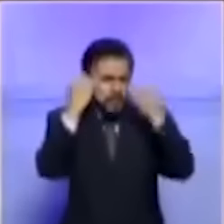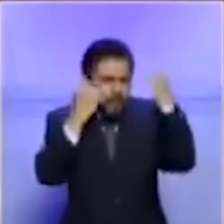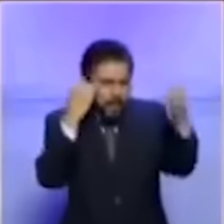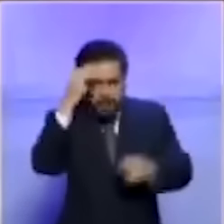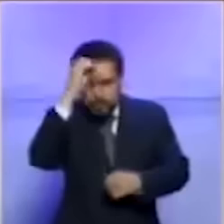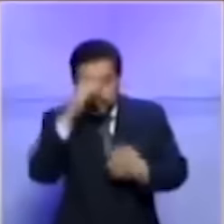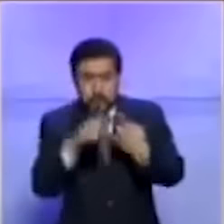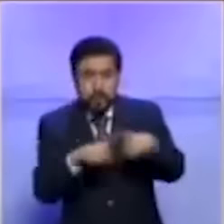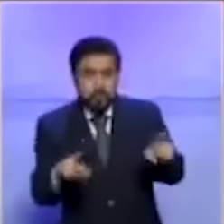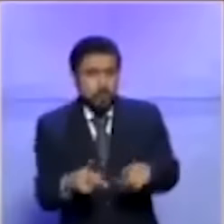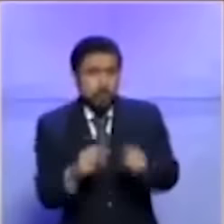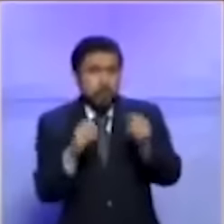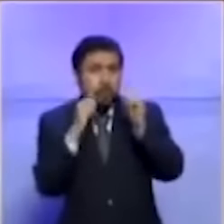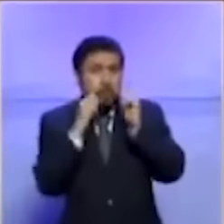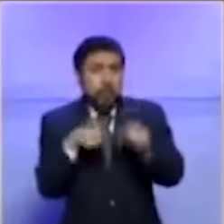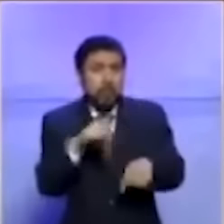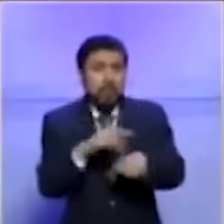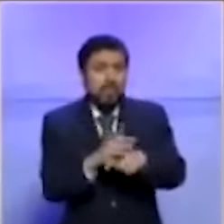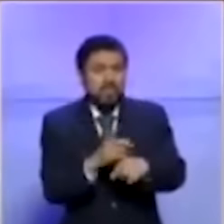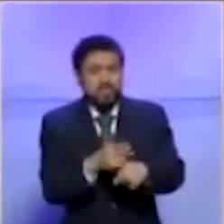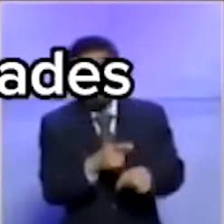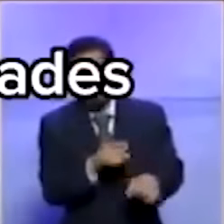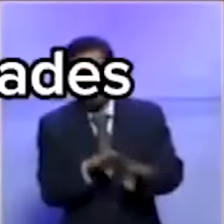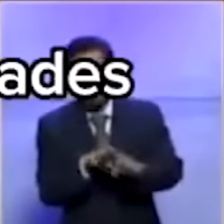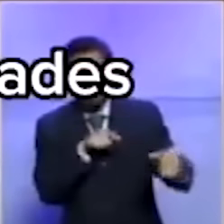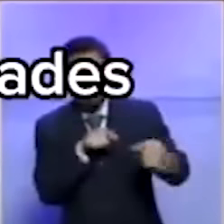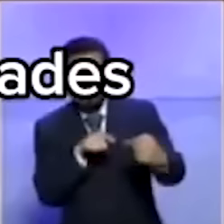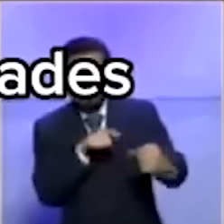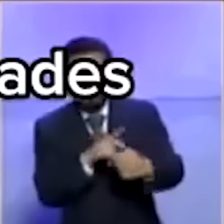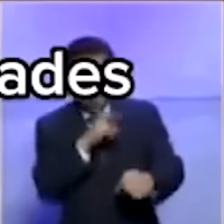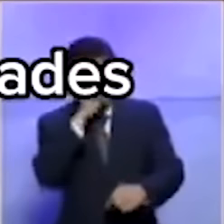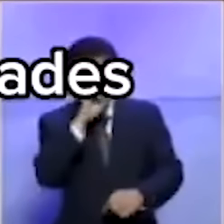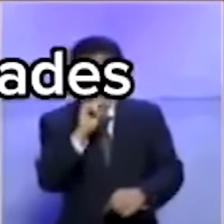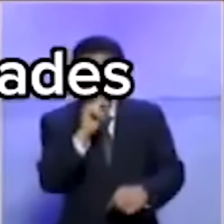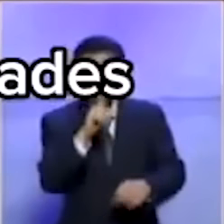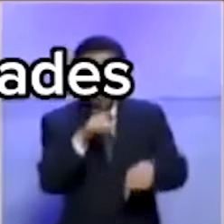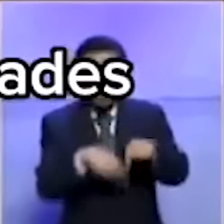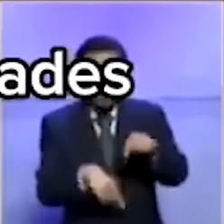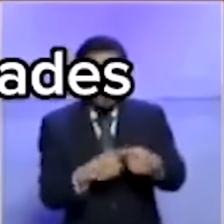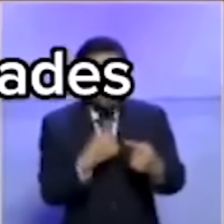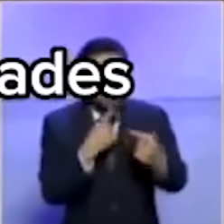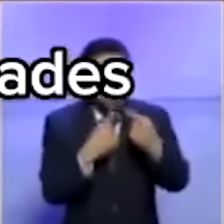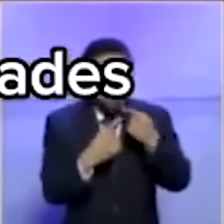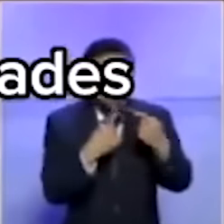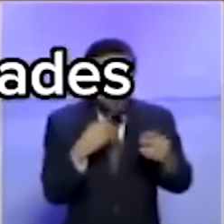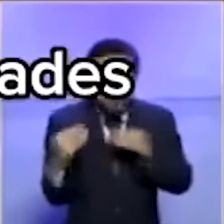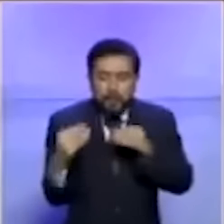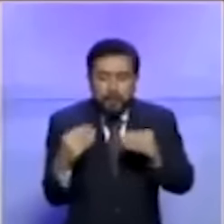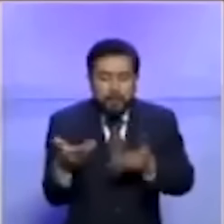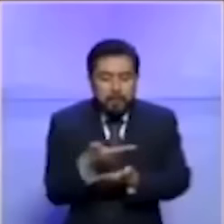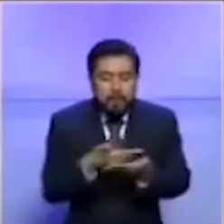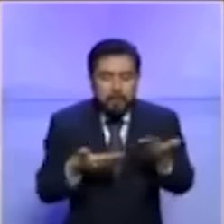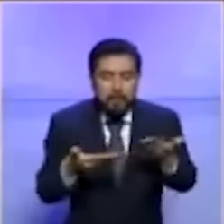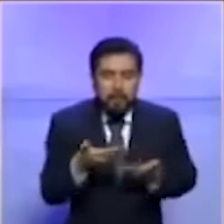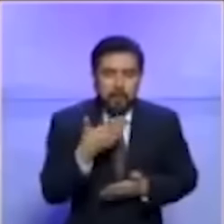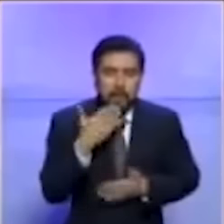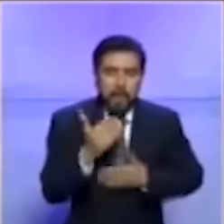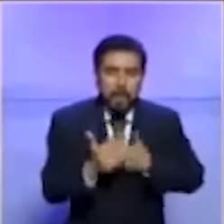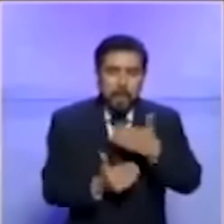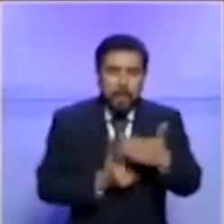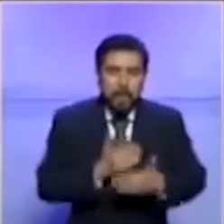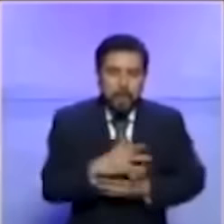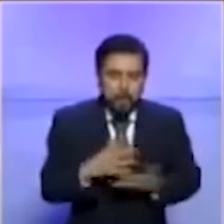respuestas al evaluar este proceso electoral es necesario revisar el actuar de las autoridades y este